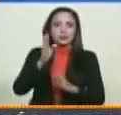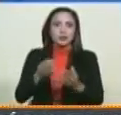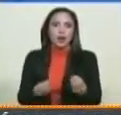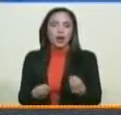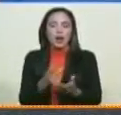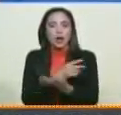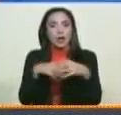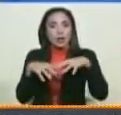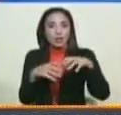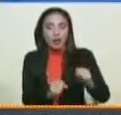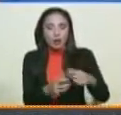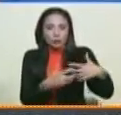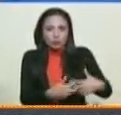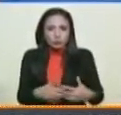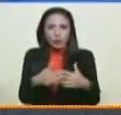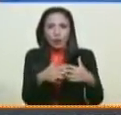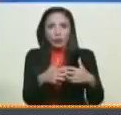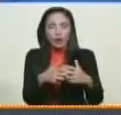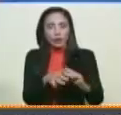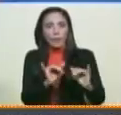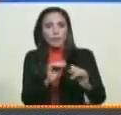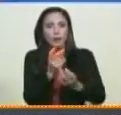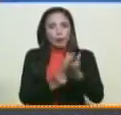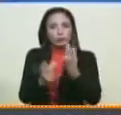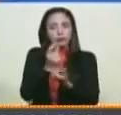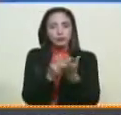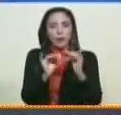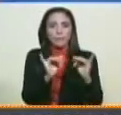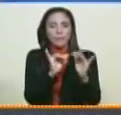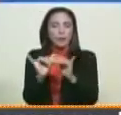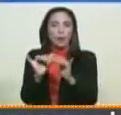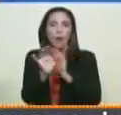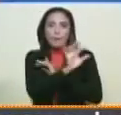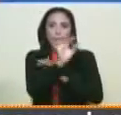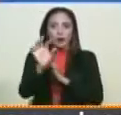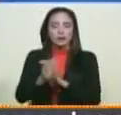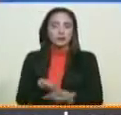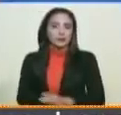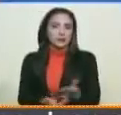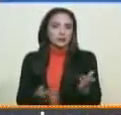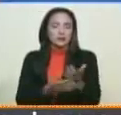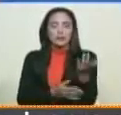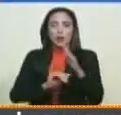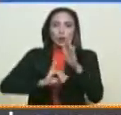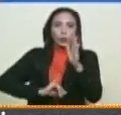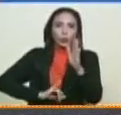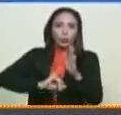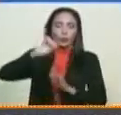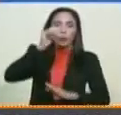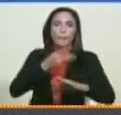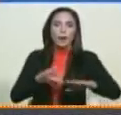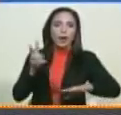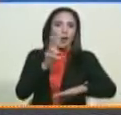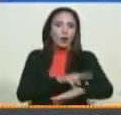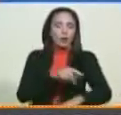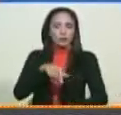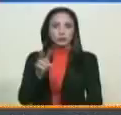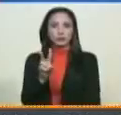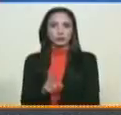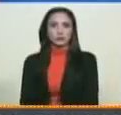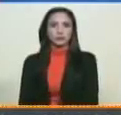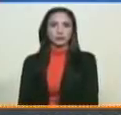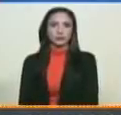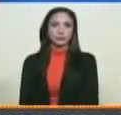cómo el imperio y cómo desde centros financieros imperiales han procurado la hiperinflación en Venezuela. Y